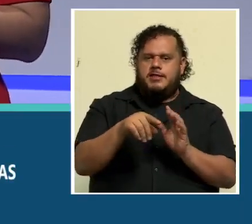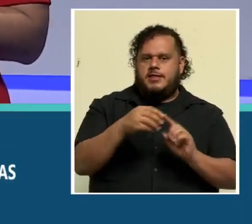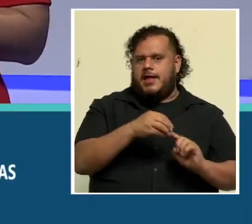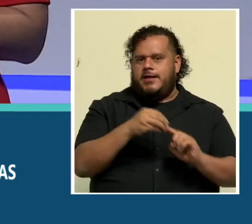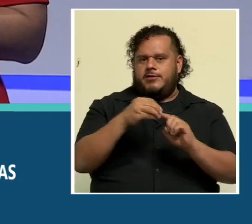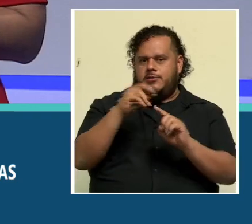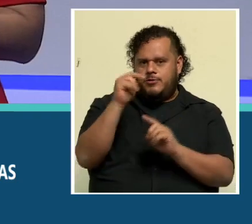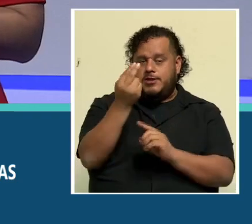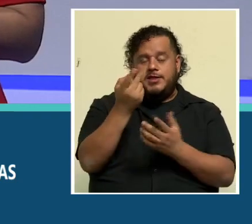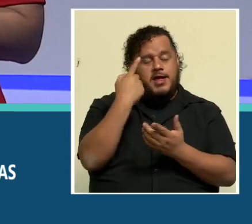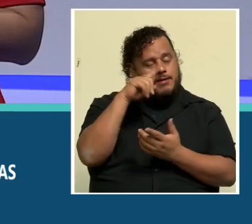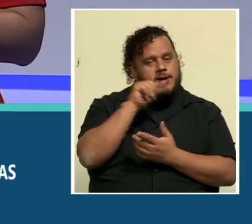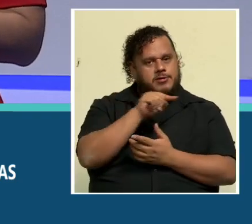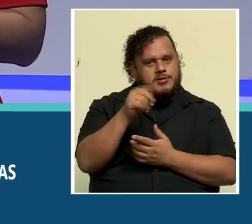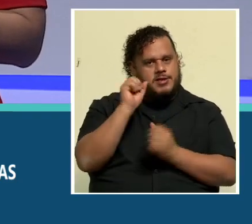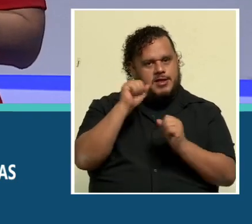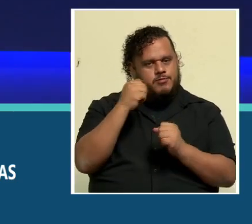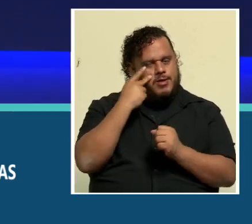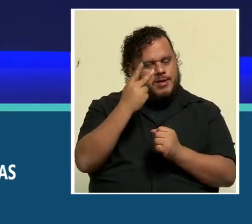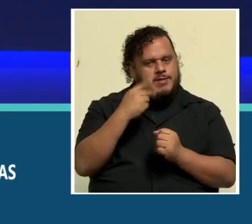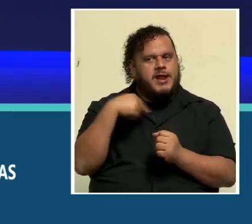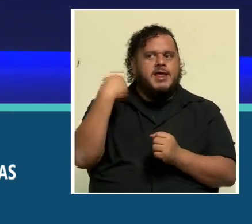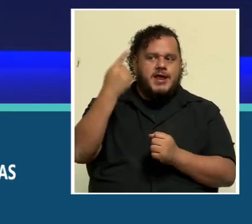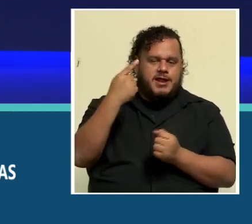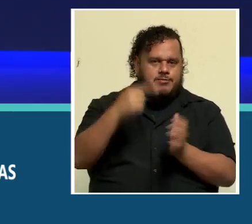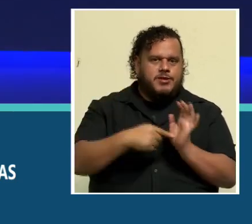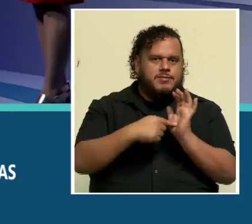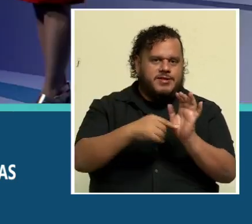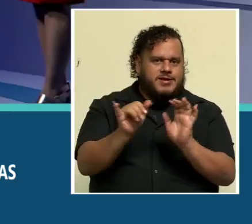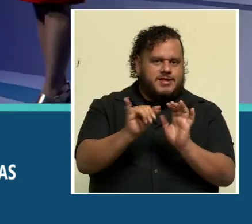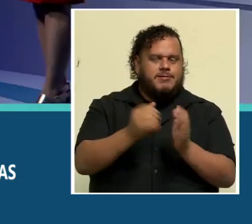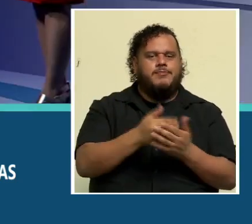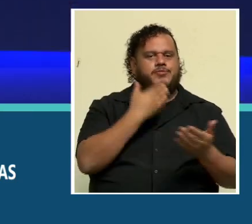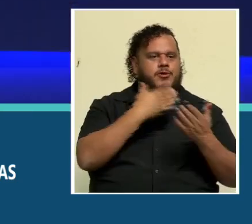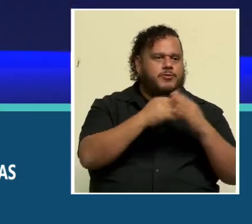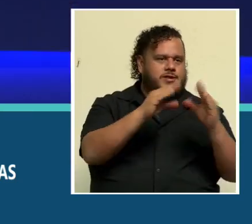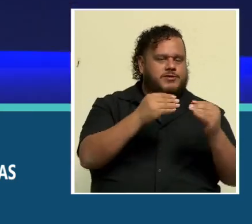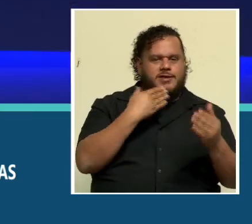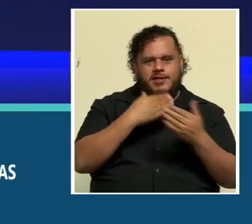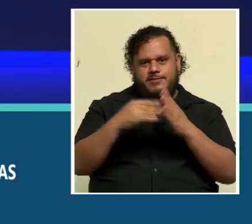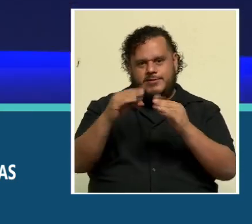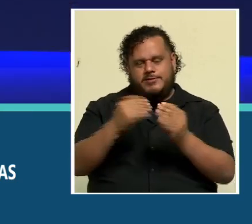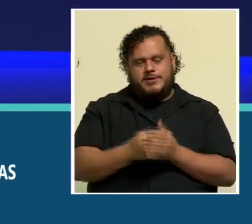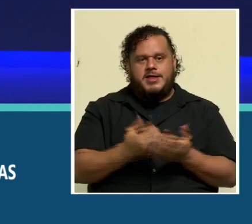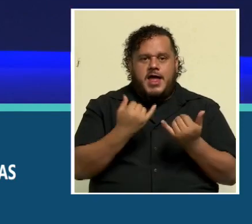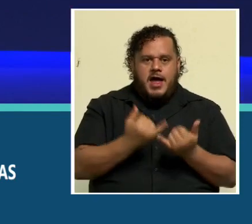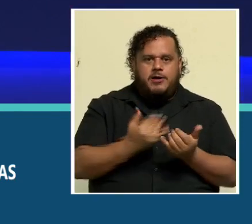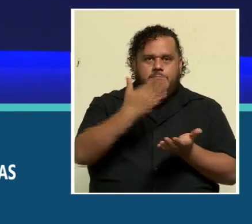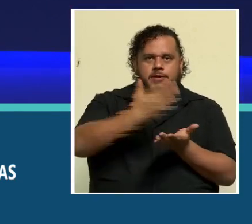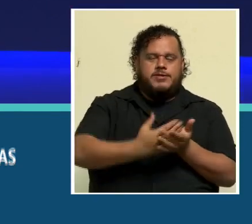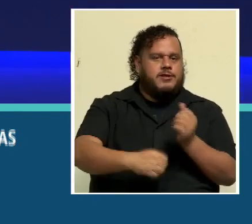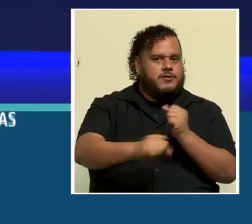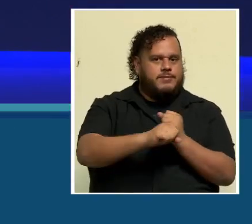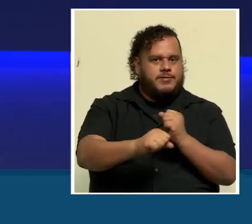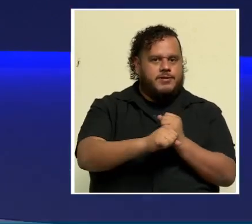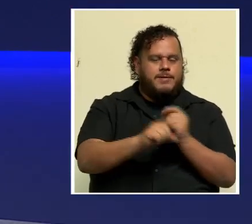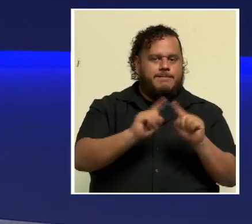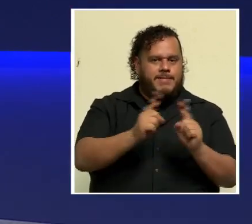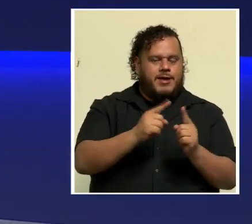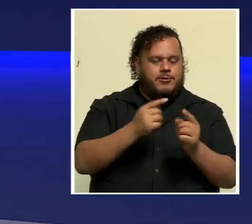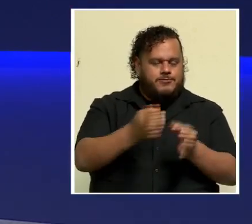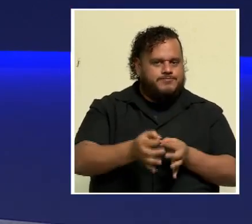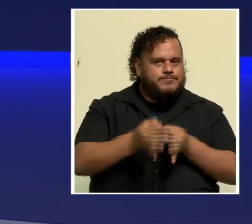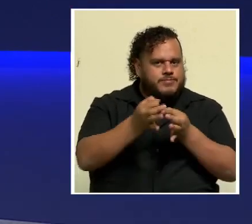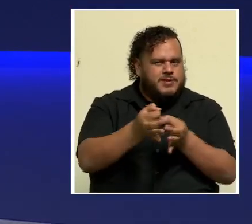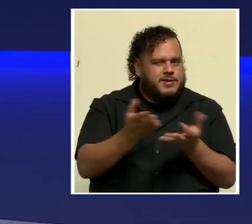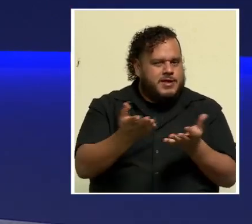también pendientes de las próximas entregas. Muchas gracias y buenas noches. Muy buenas noches, Eisel. Nosotros vamos a una pausa comercial, pero le